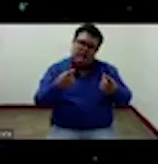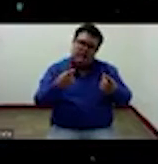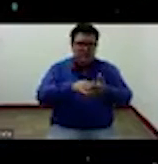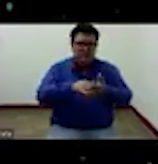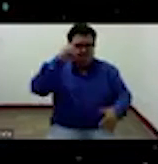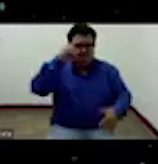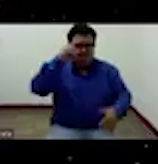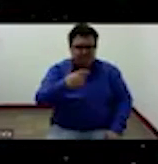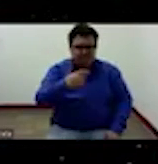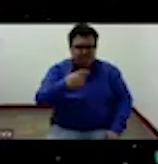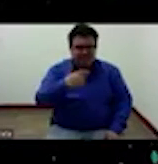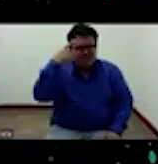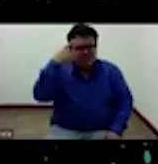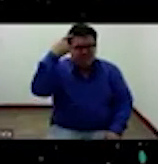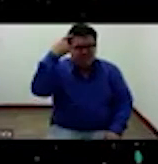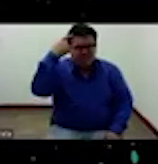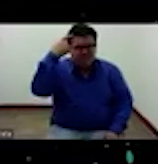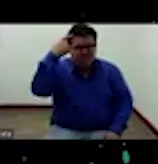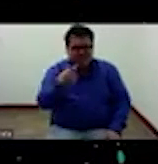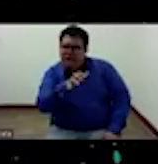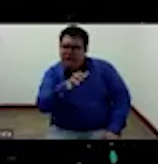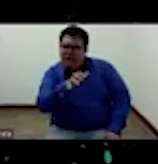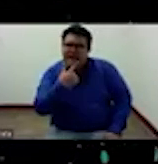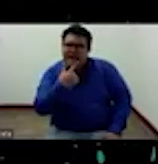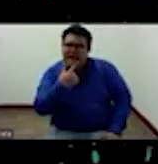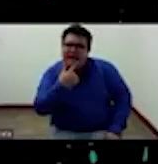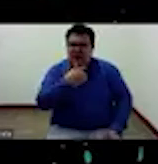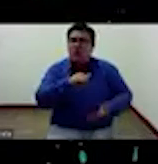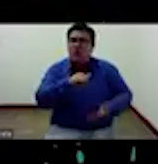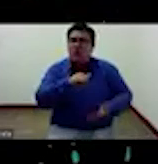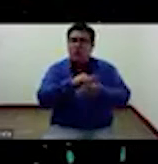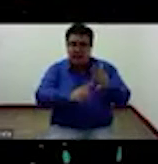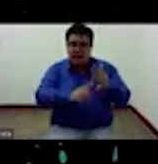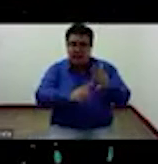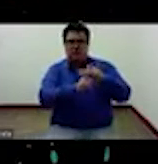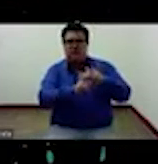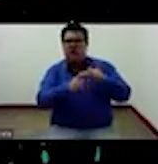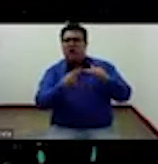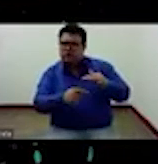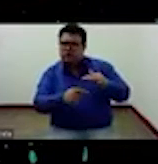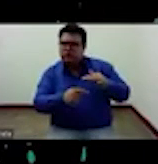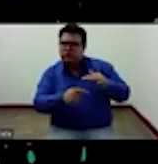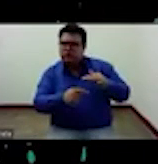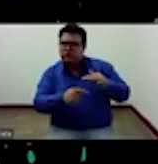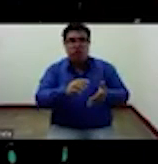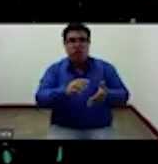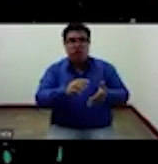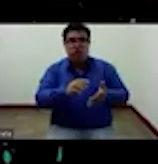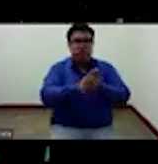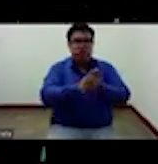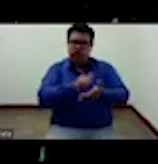etc. Y me encontré con unos archivos muy interesantes que son programas